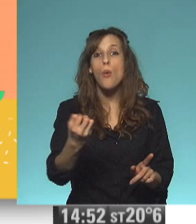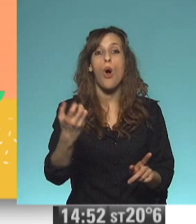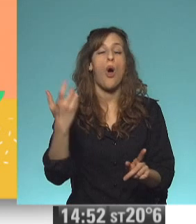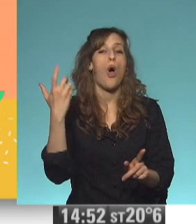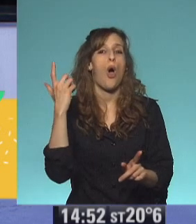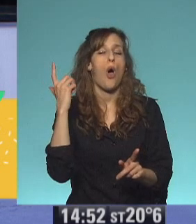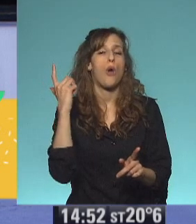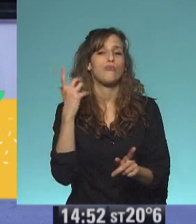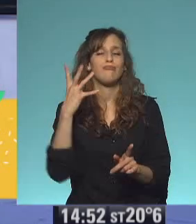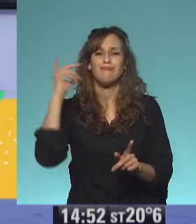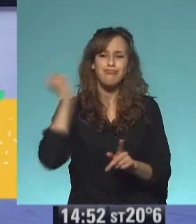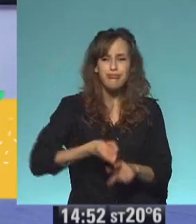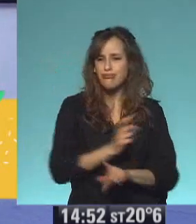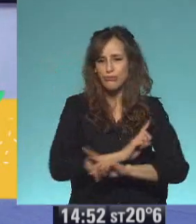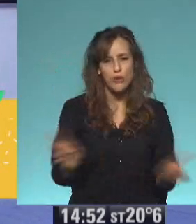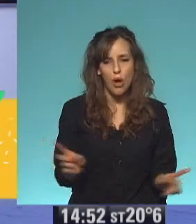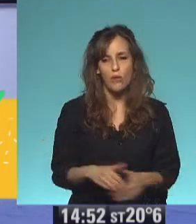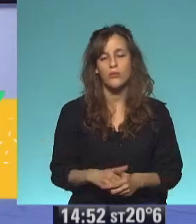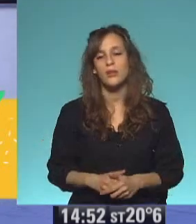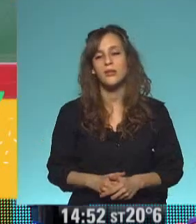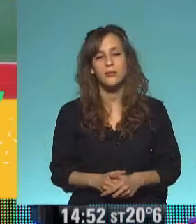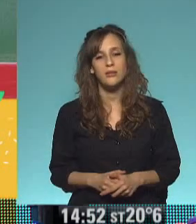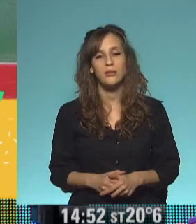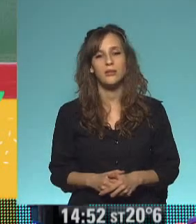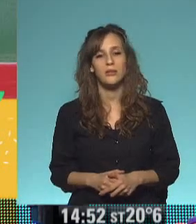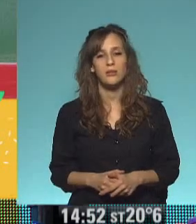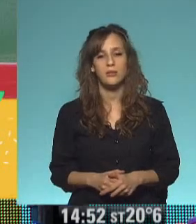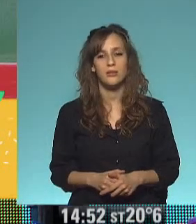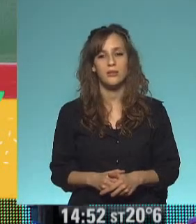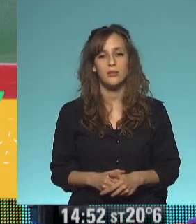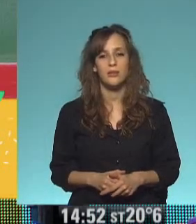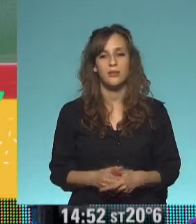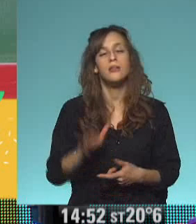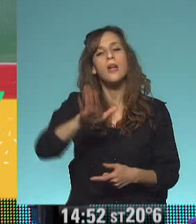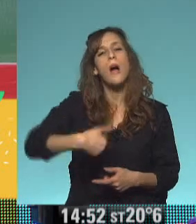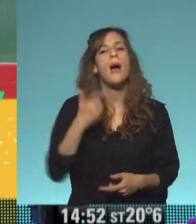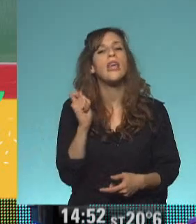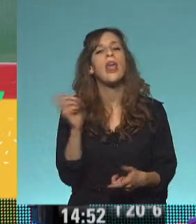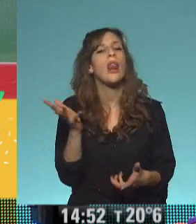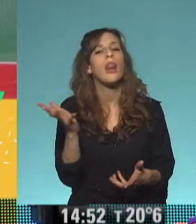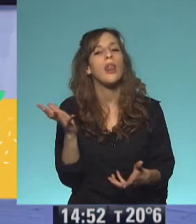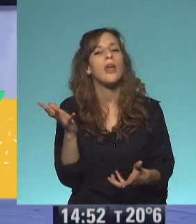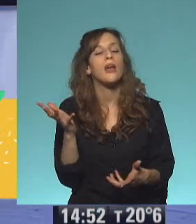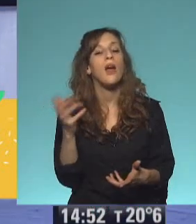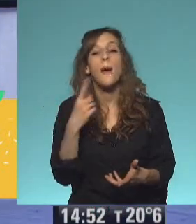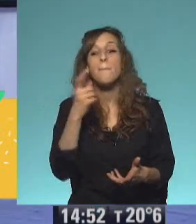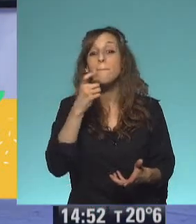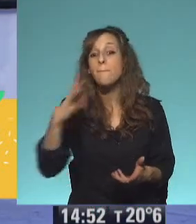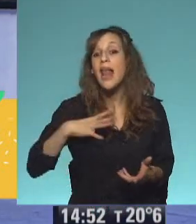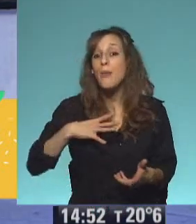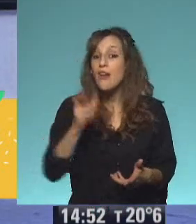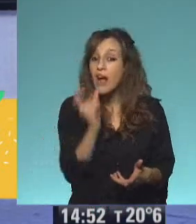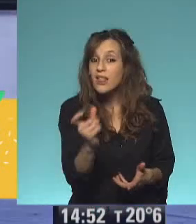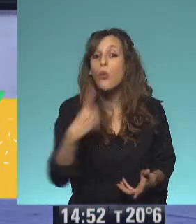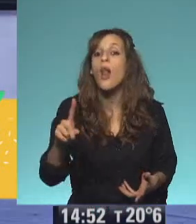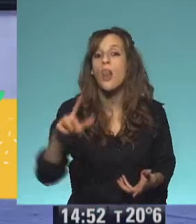El lobo no quiere sacar a la chiva. La chiva no quiere salir de ahí. ¿A quién hay que llamar? Ahí dio una pista. ¡A